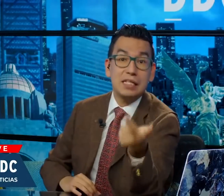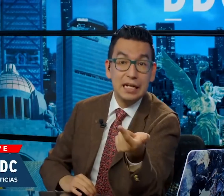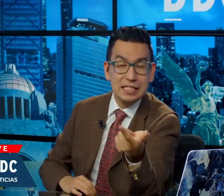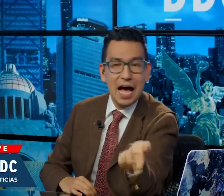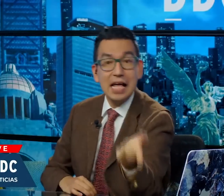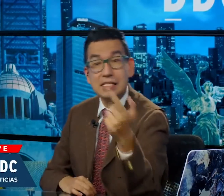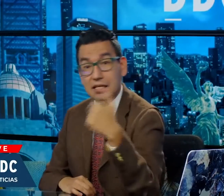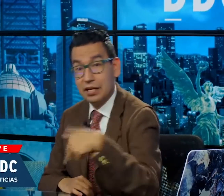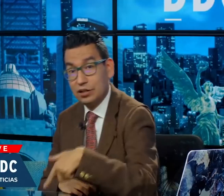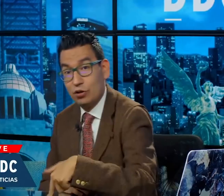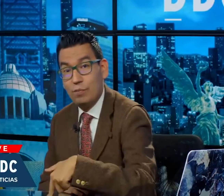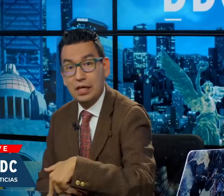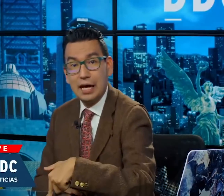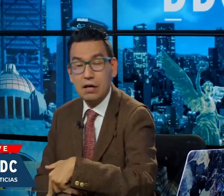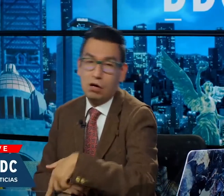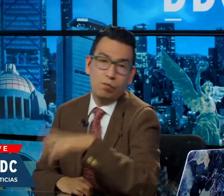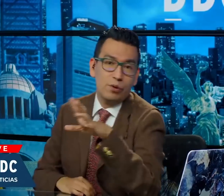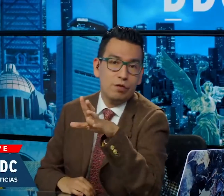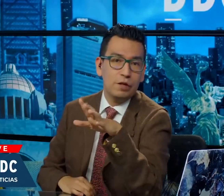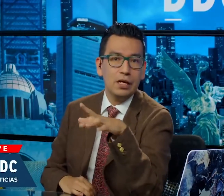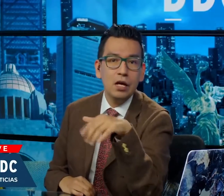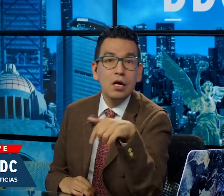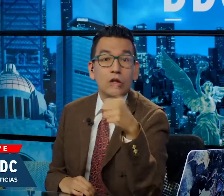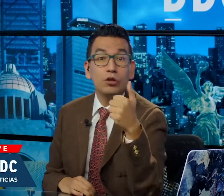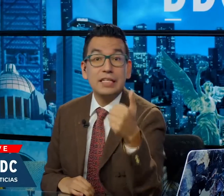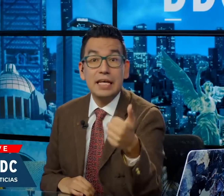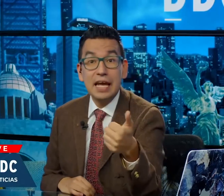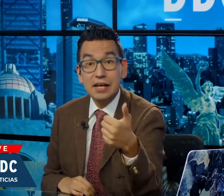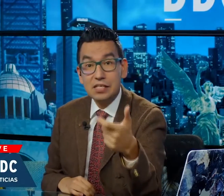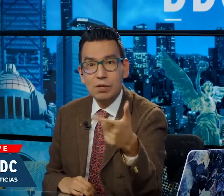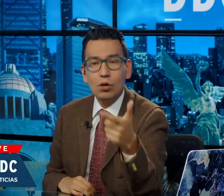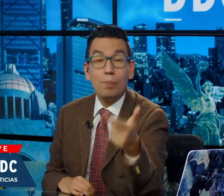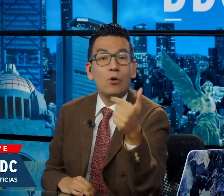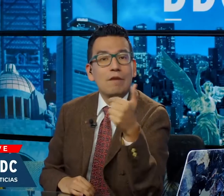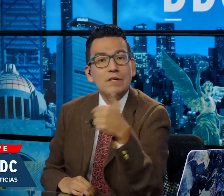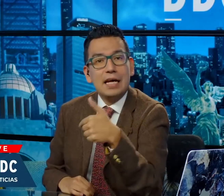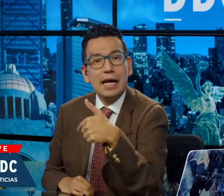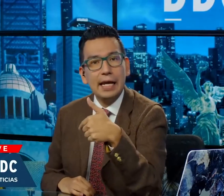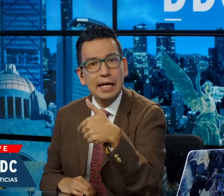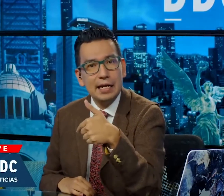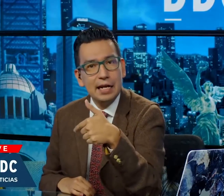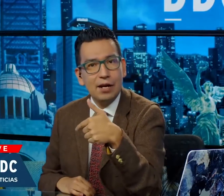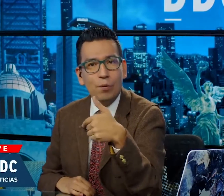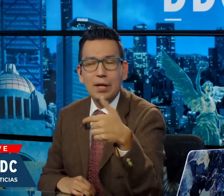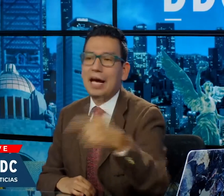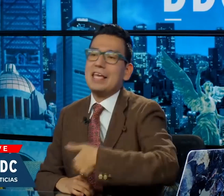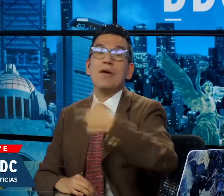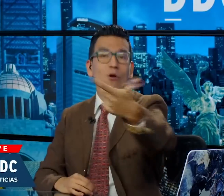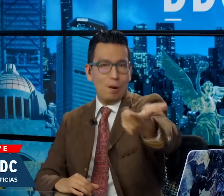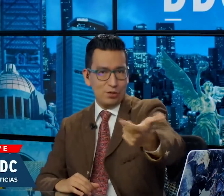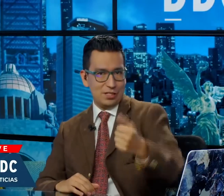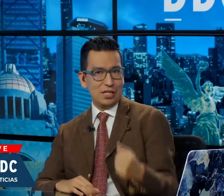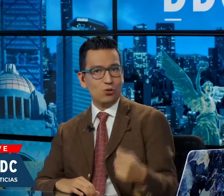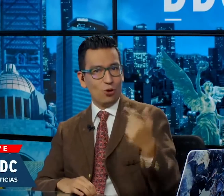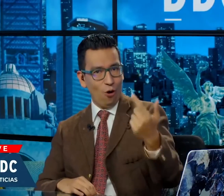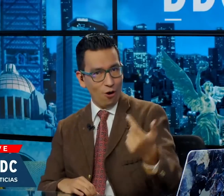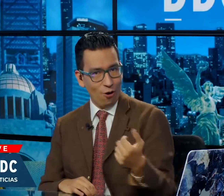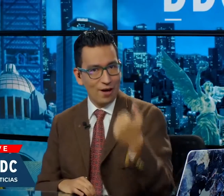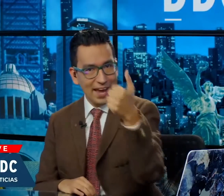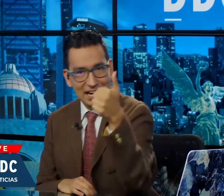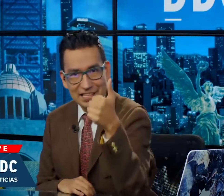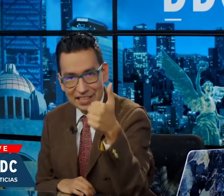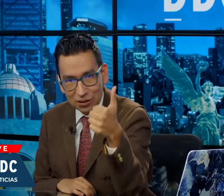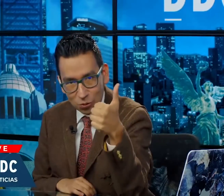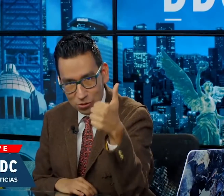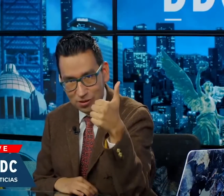por alguaciles hasta territorio mexicano, aún por definir, donde sería recibido por la Fiscalía General de la República. Y ahí volvemos a este asunto.